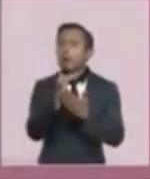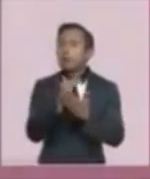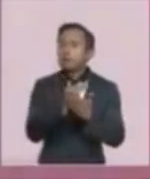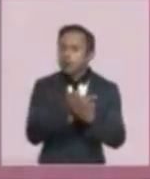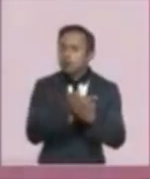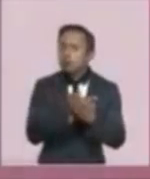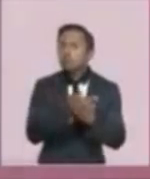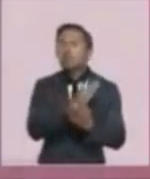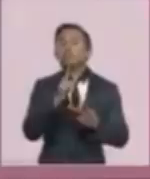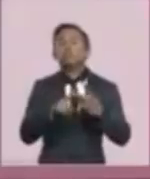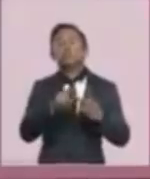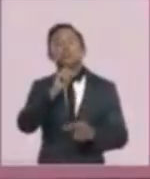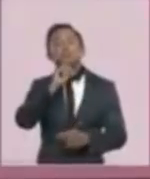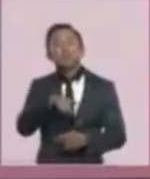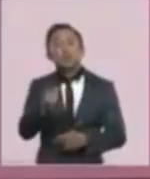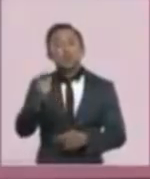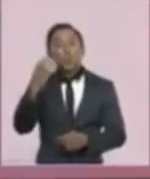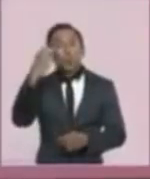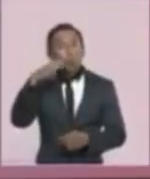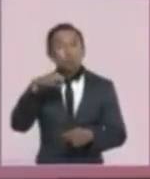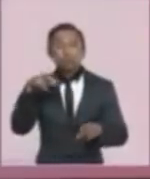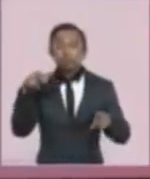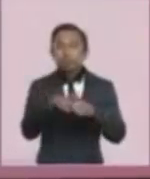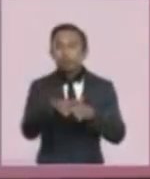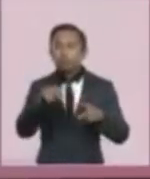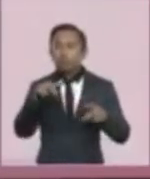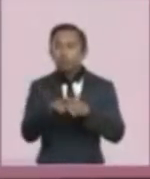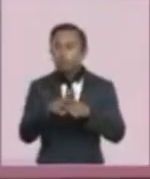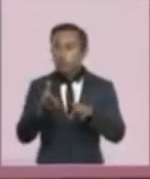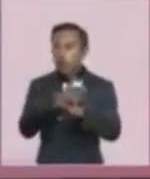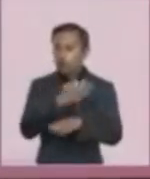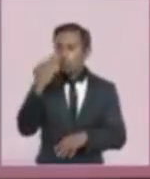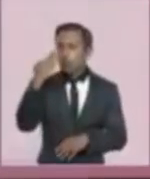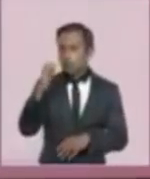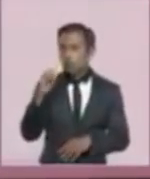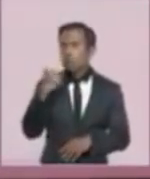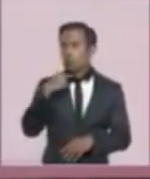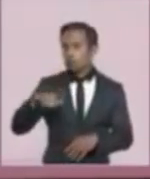el delito de homicidio en el tiempo que fui. Voy a dar un dato.